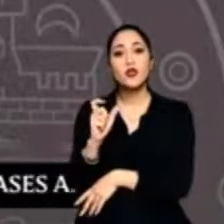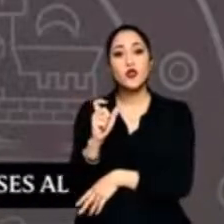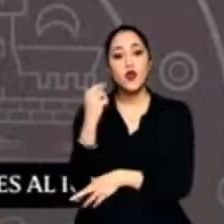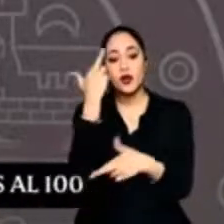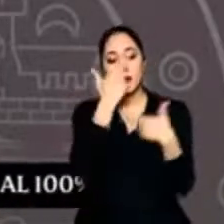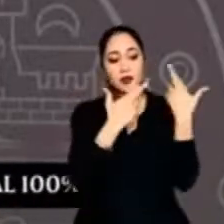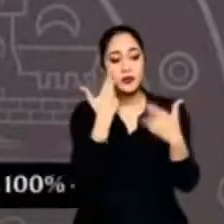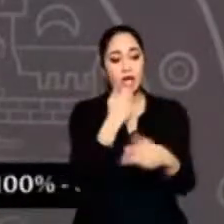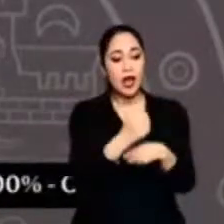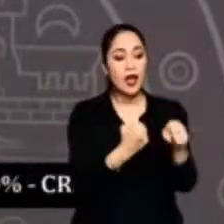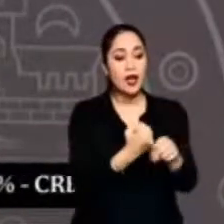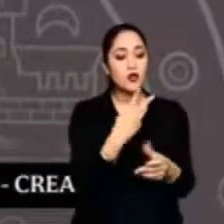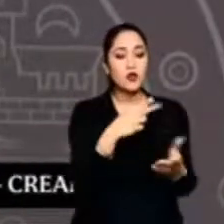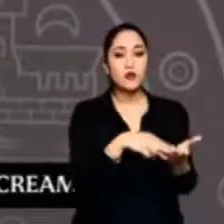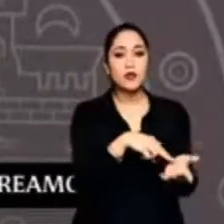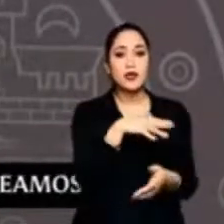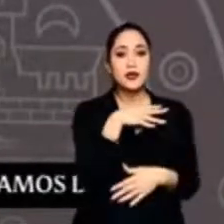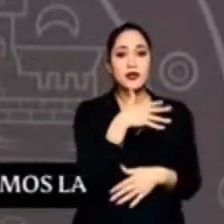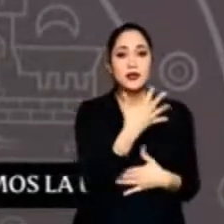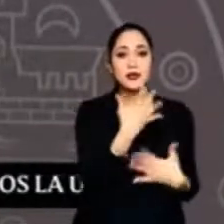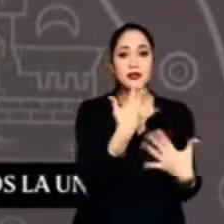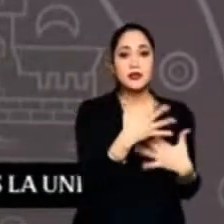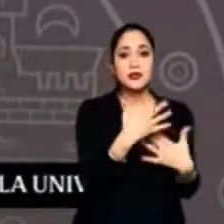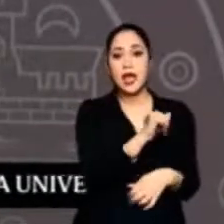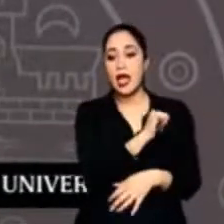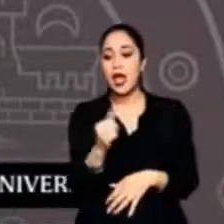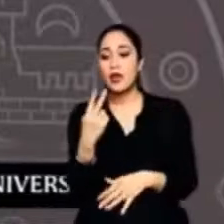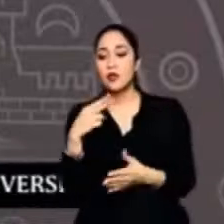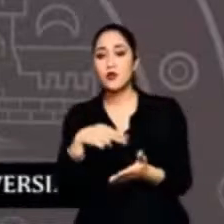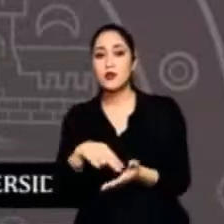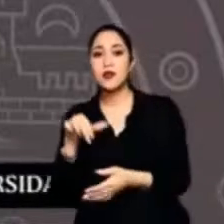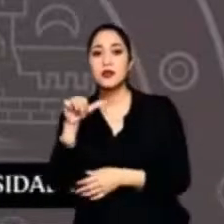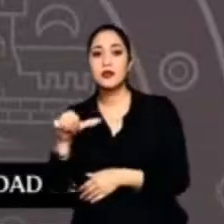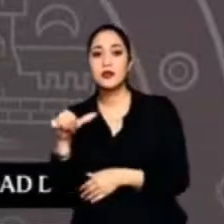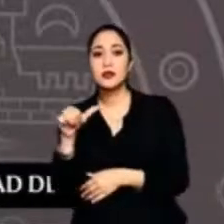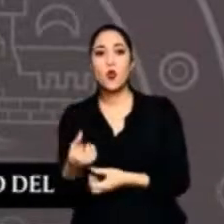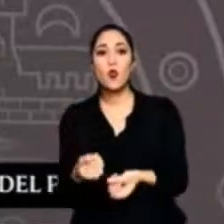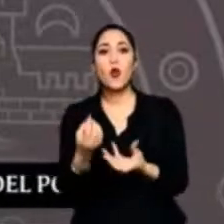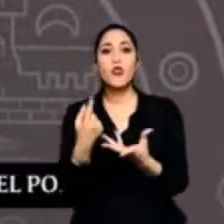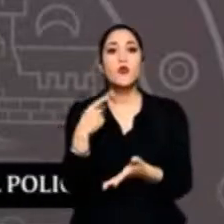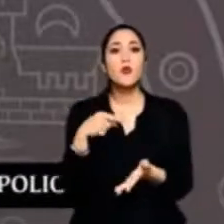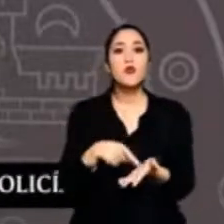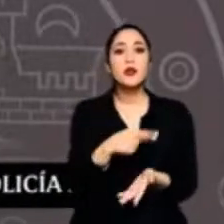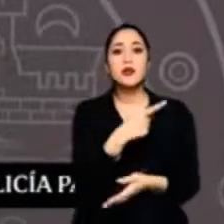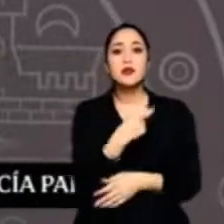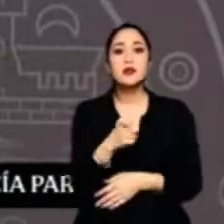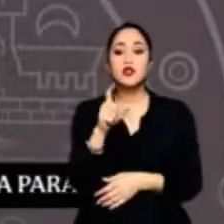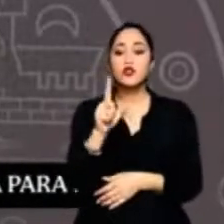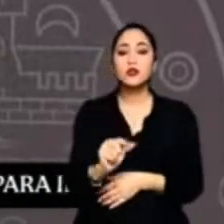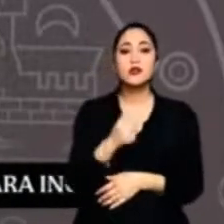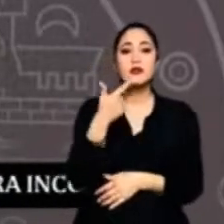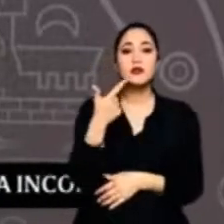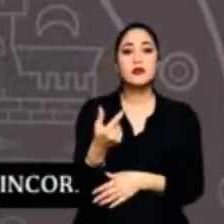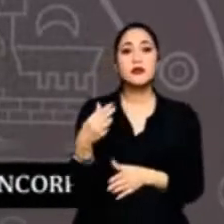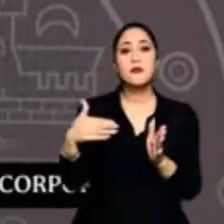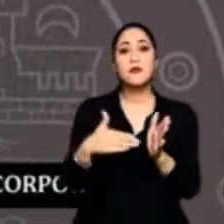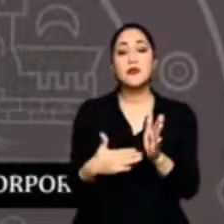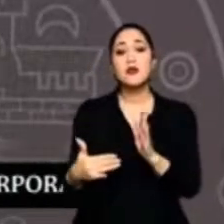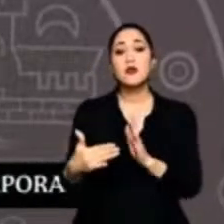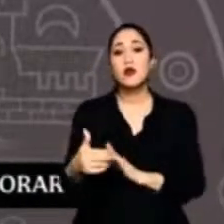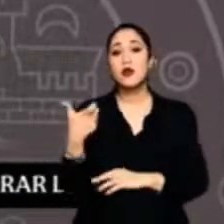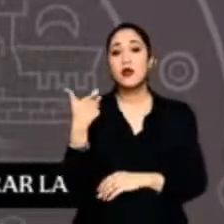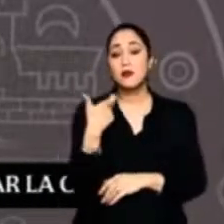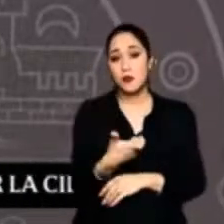2015-2016. Estamos hablando de 1.177 millones de pesos.